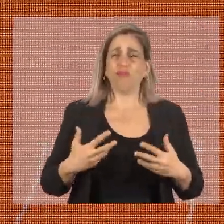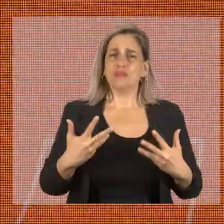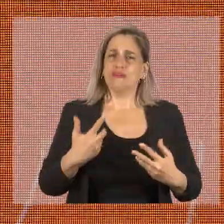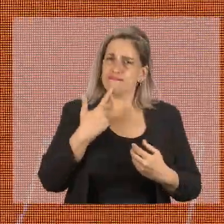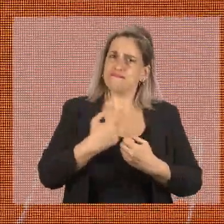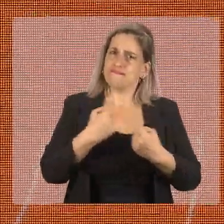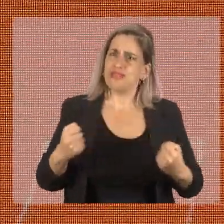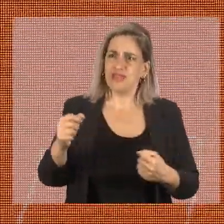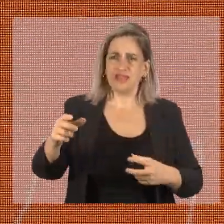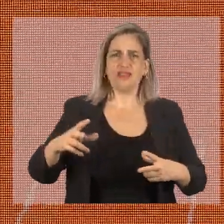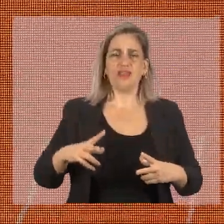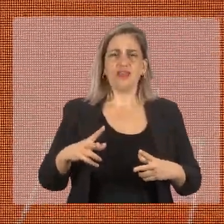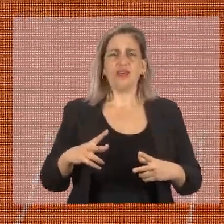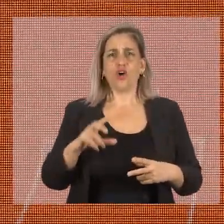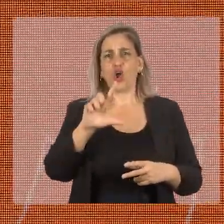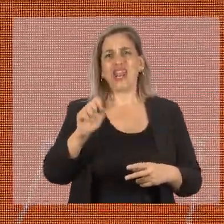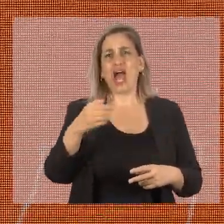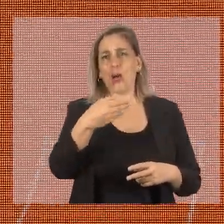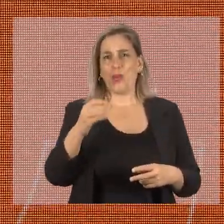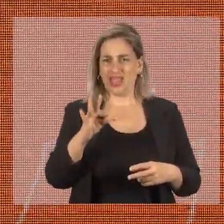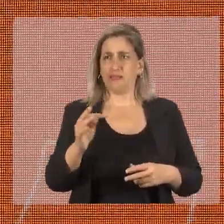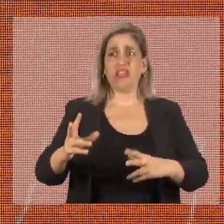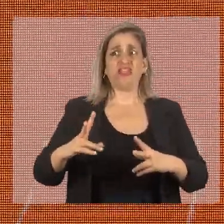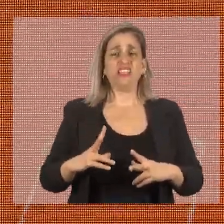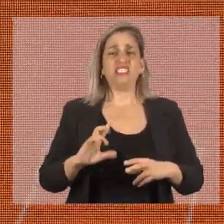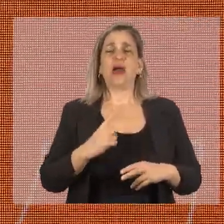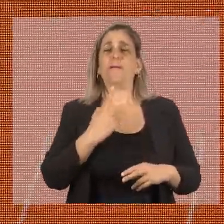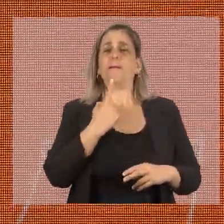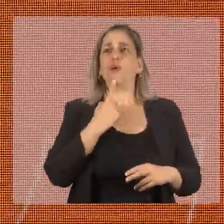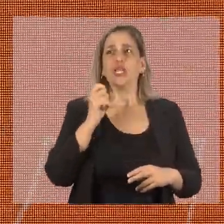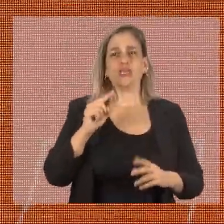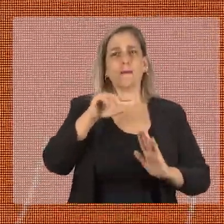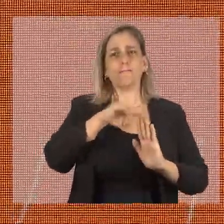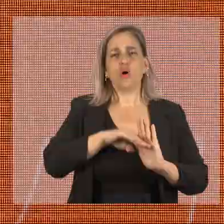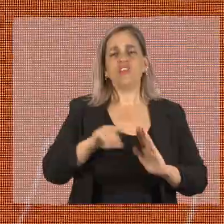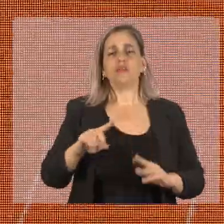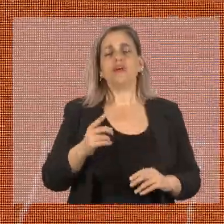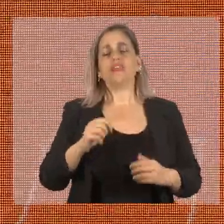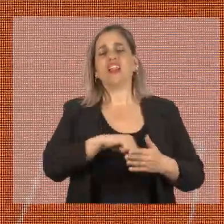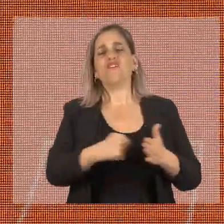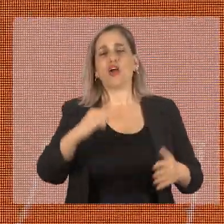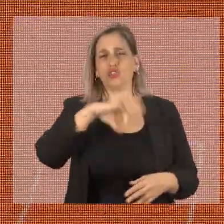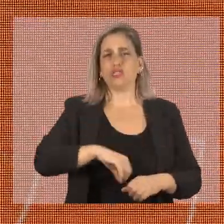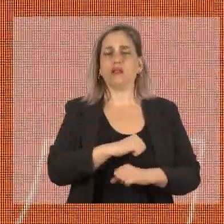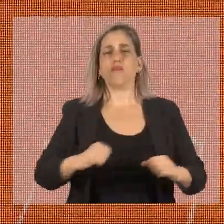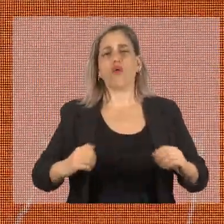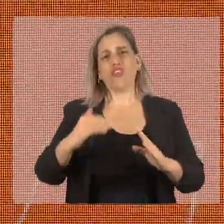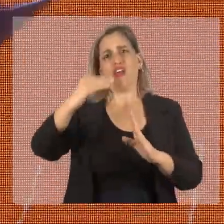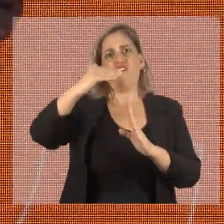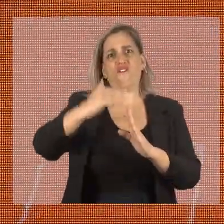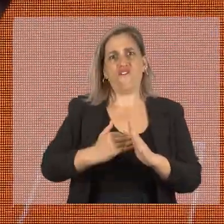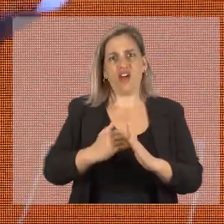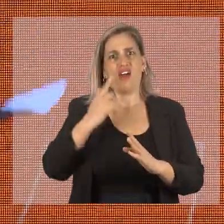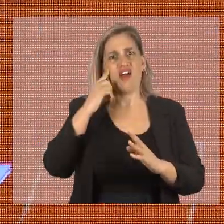Tosudamente... Diego sostenía que, Diego Labat, que con las políticas que estaba llevando el Banco Central adelante se podía bajar la inflación. Y